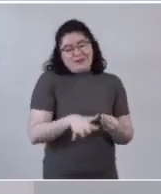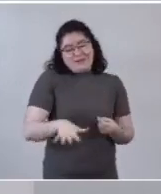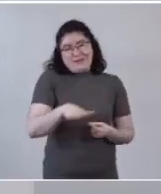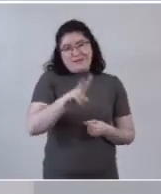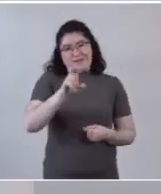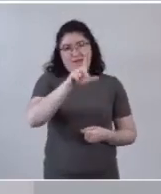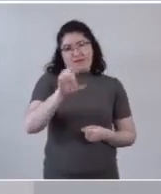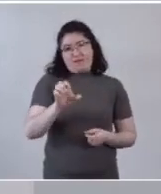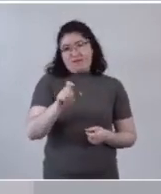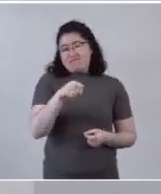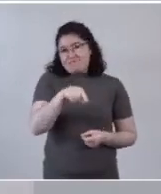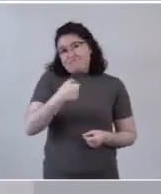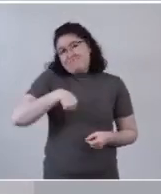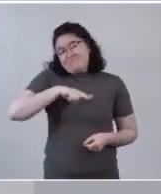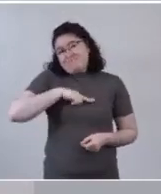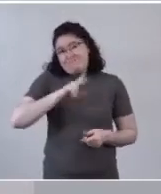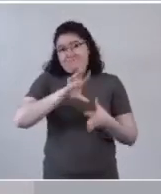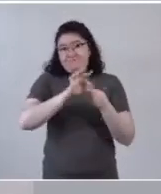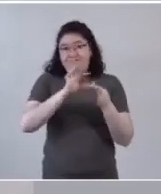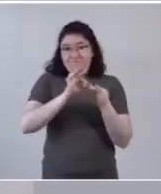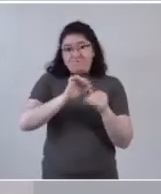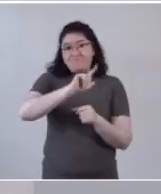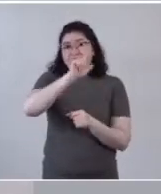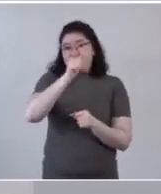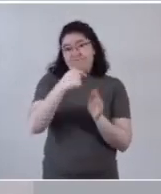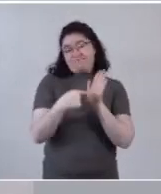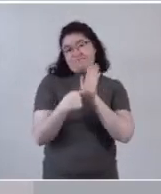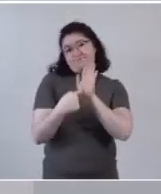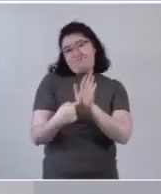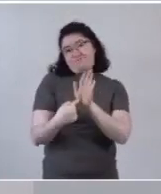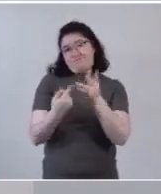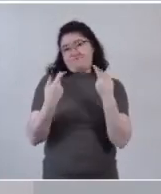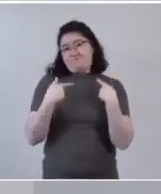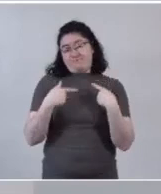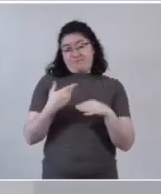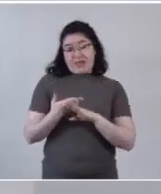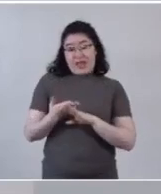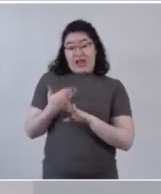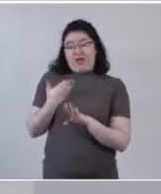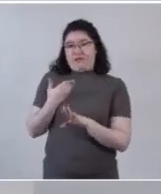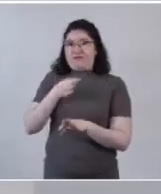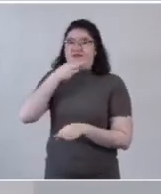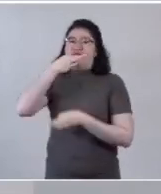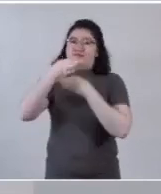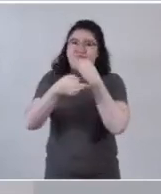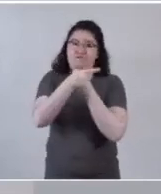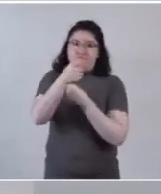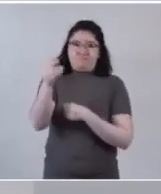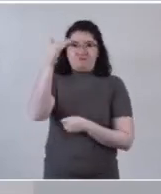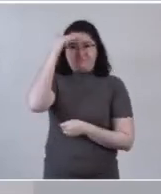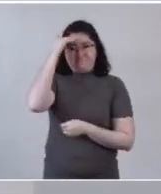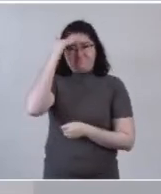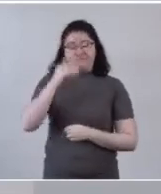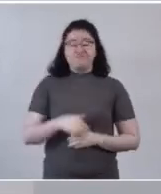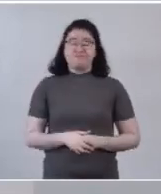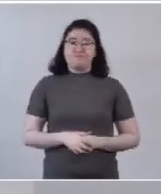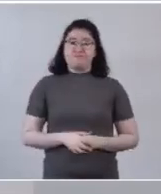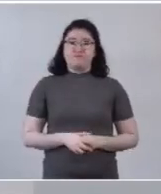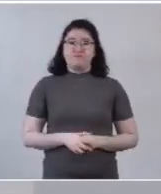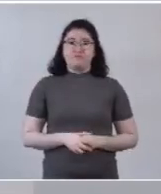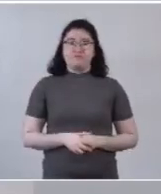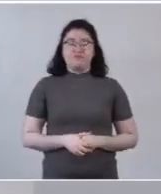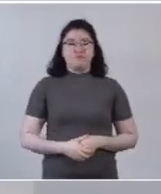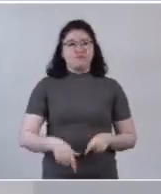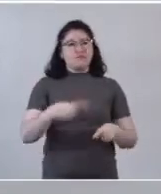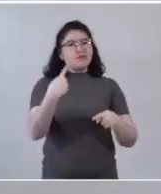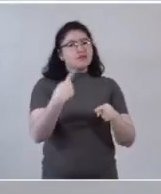México, entonces ya lo estaremos informando a la población con suficiente tiempo para que haya conocimiento. ¿Quién va a determinar qué